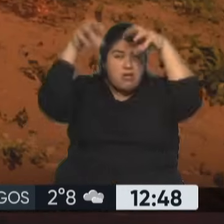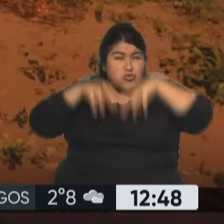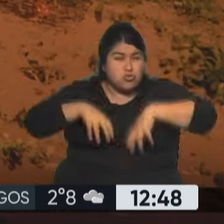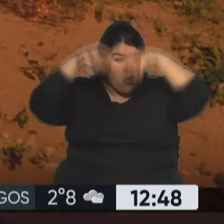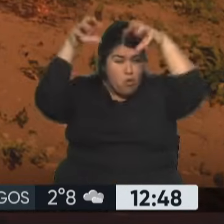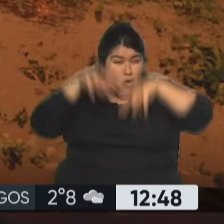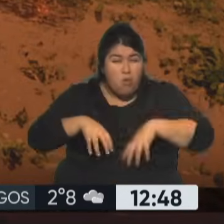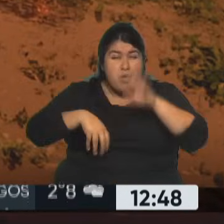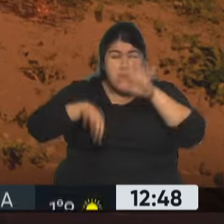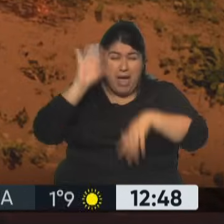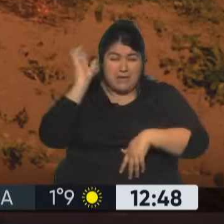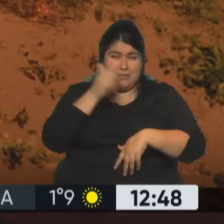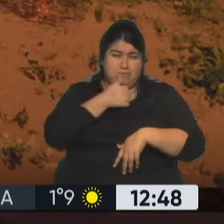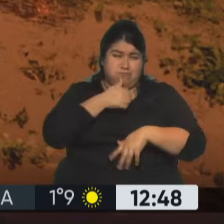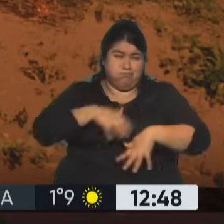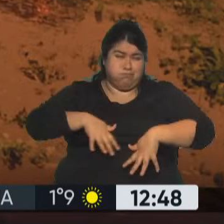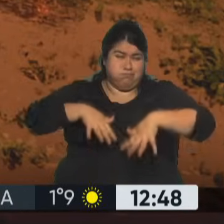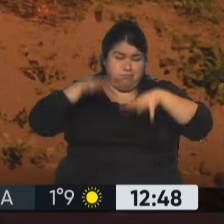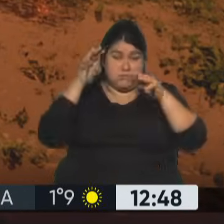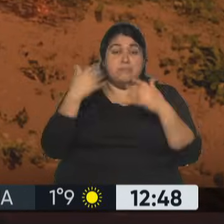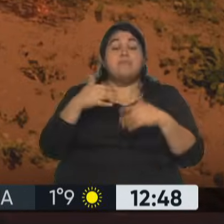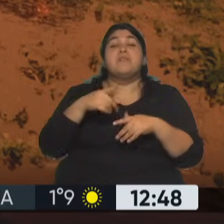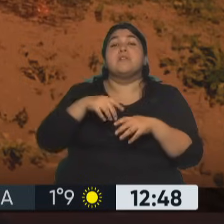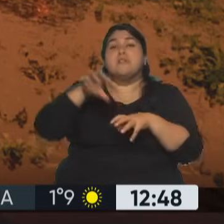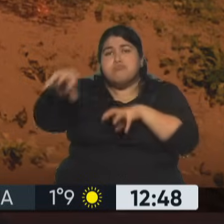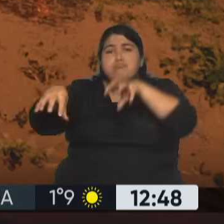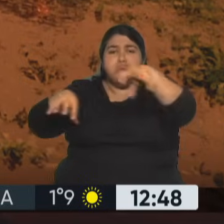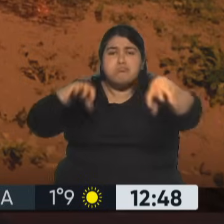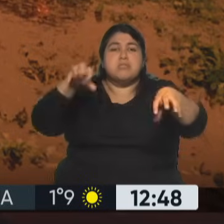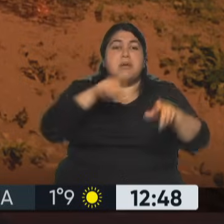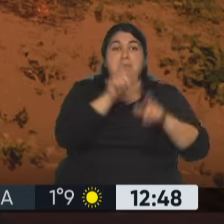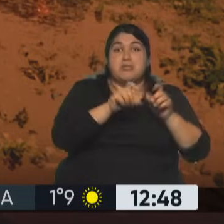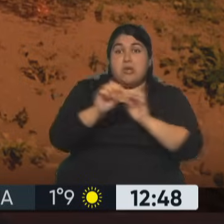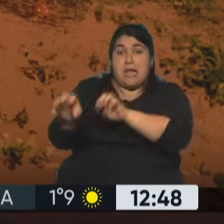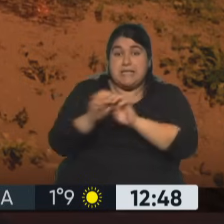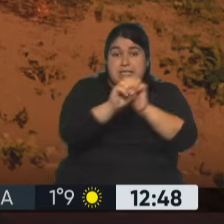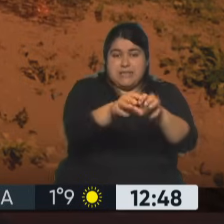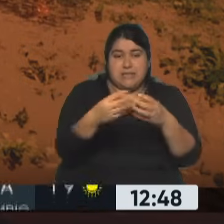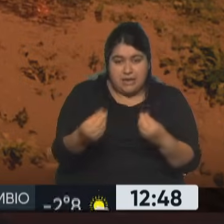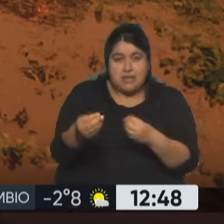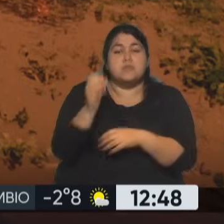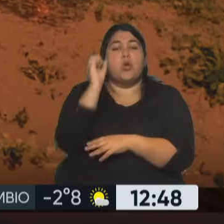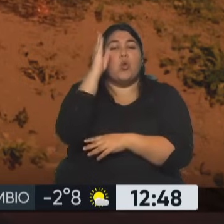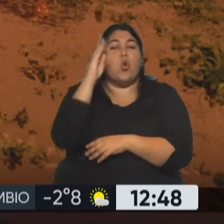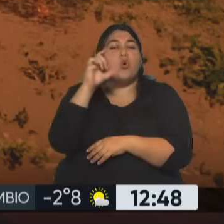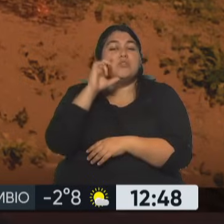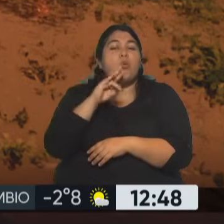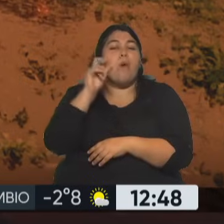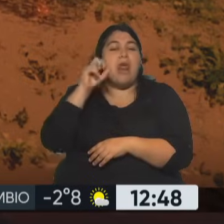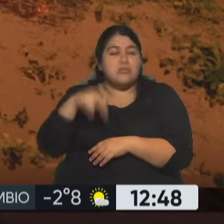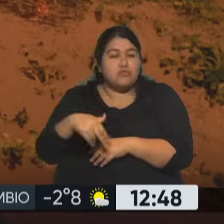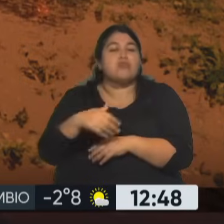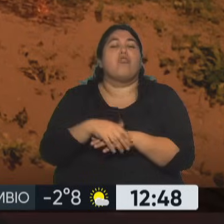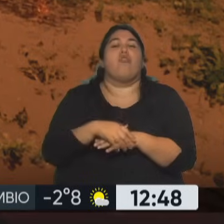la cantidad de milímetros, hay evacuados los centros de evacuación en la ciudad de La Plata, Club Circunvalación, Fomento Los Hornos,